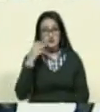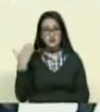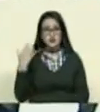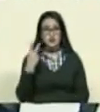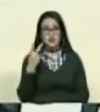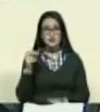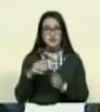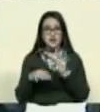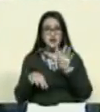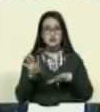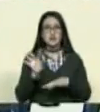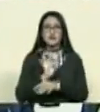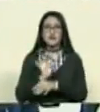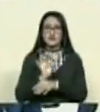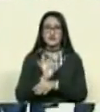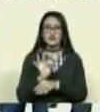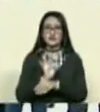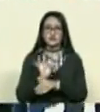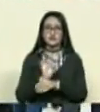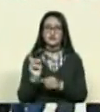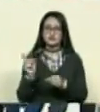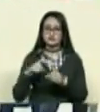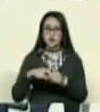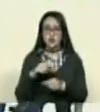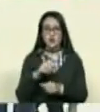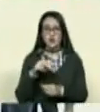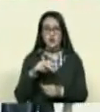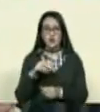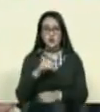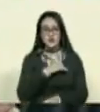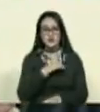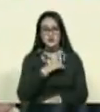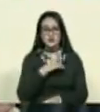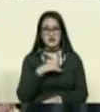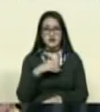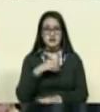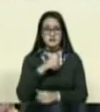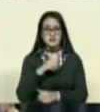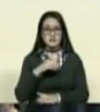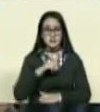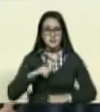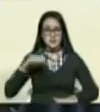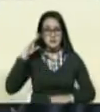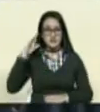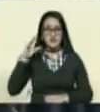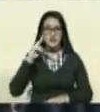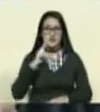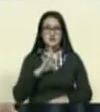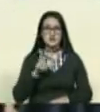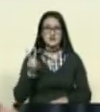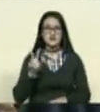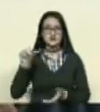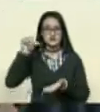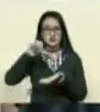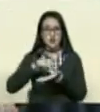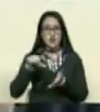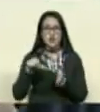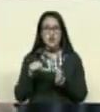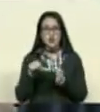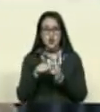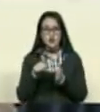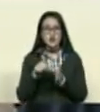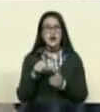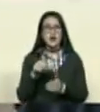pues funcionando. Está adscrita además a la Universidad Militar Bolivariana de Venezuela con sede en el Hospital Militar